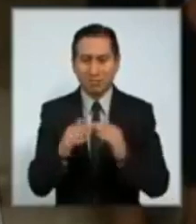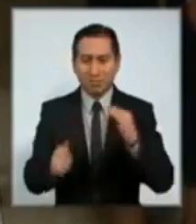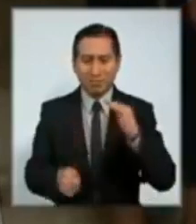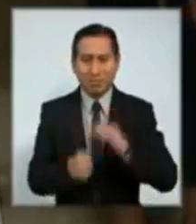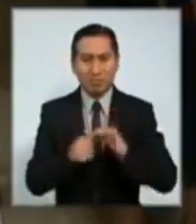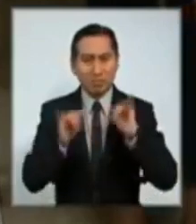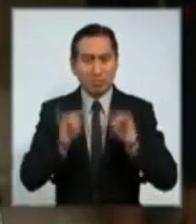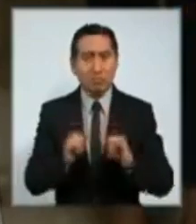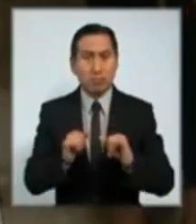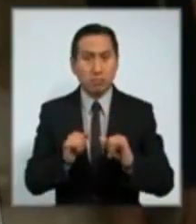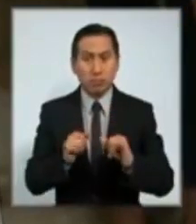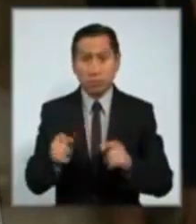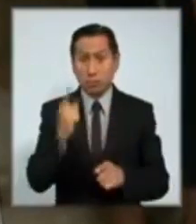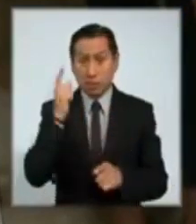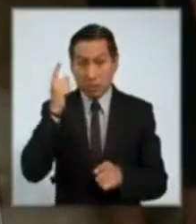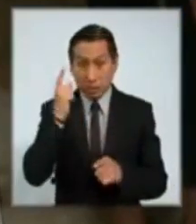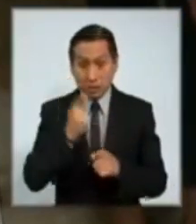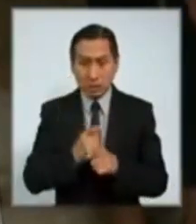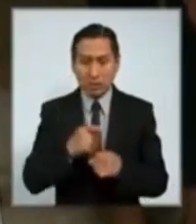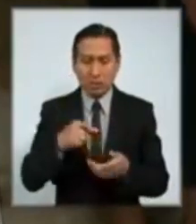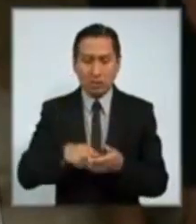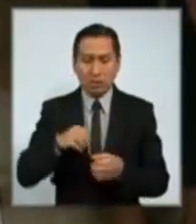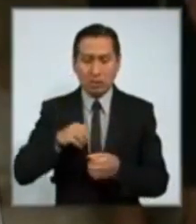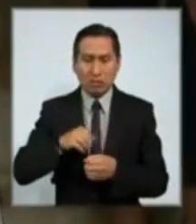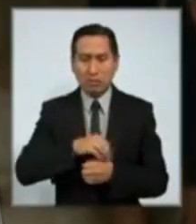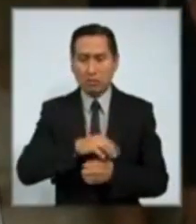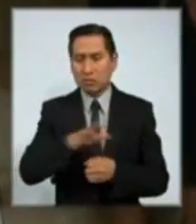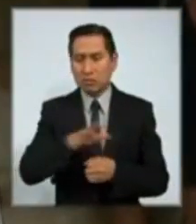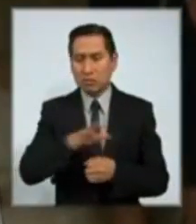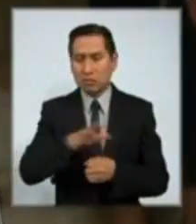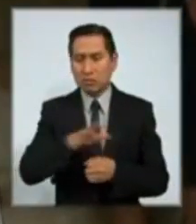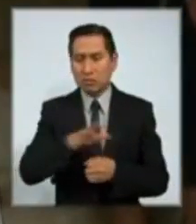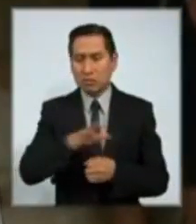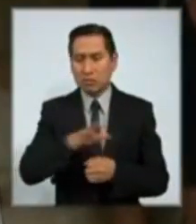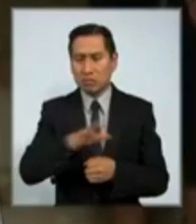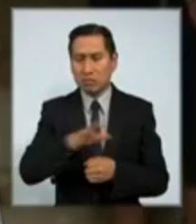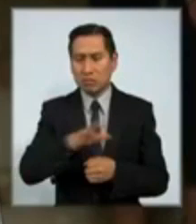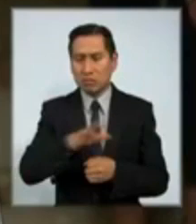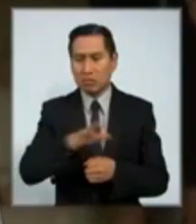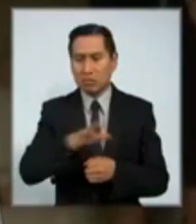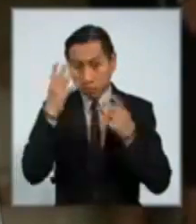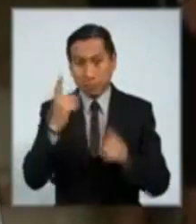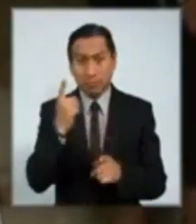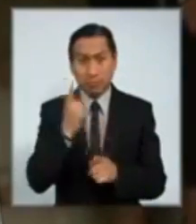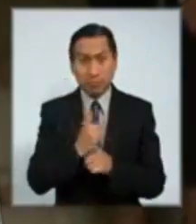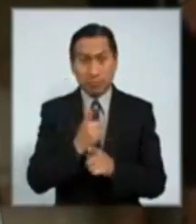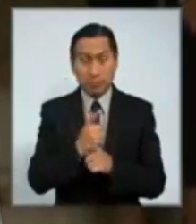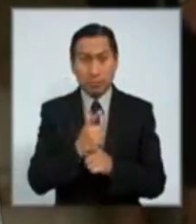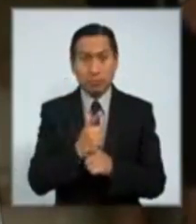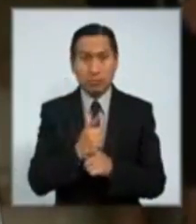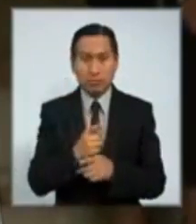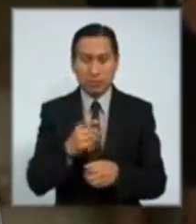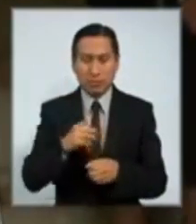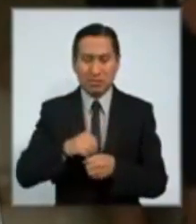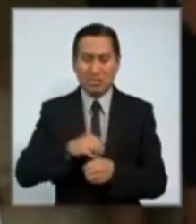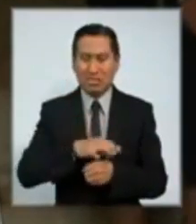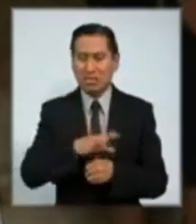a controlar el virus. Si cumplimos la cuarentena, vamos a disminuir el